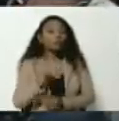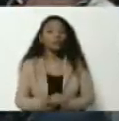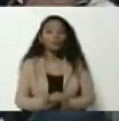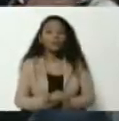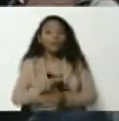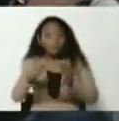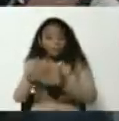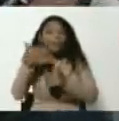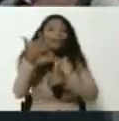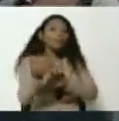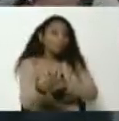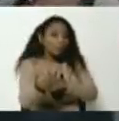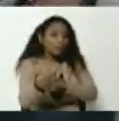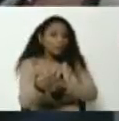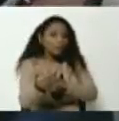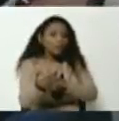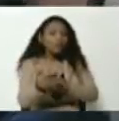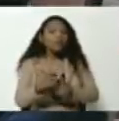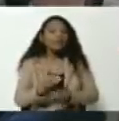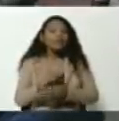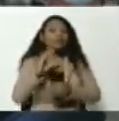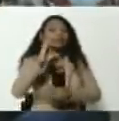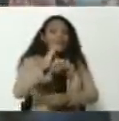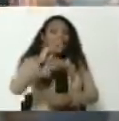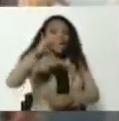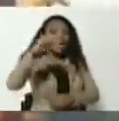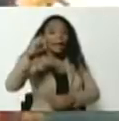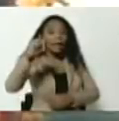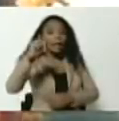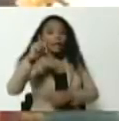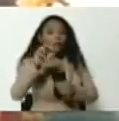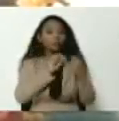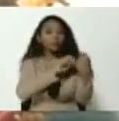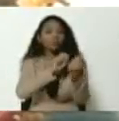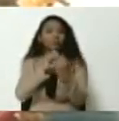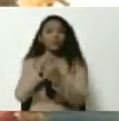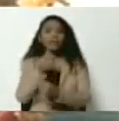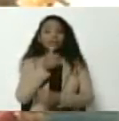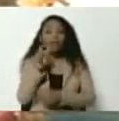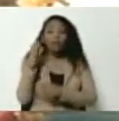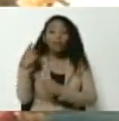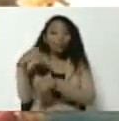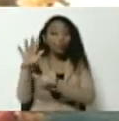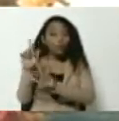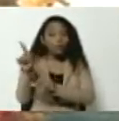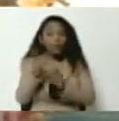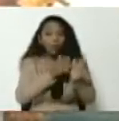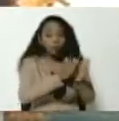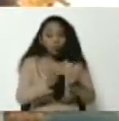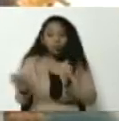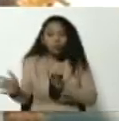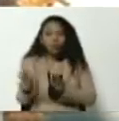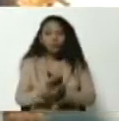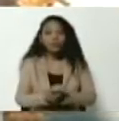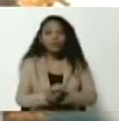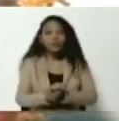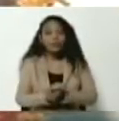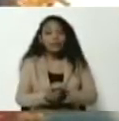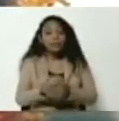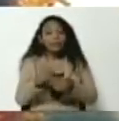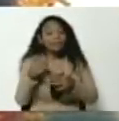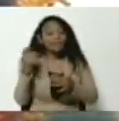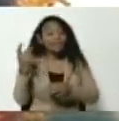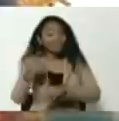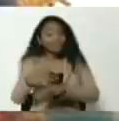poco tiempo después, CNN incluso entrevistó a quien fue el organizador del magnicidio en grado